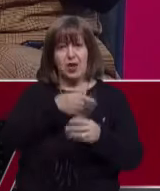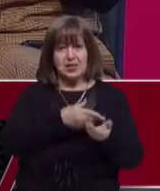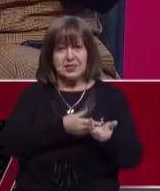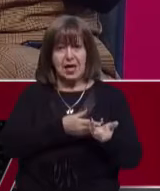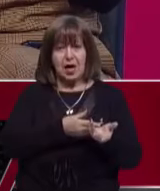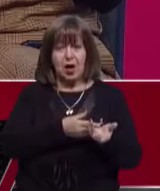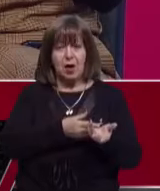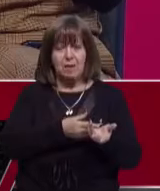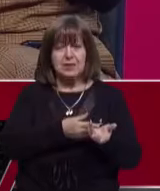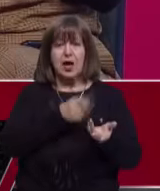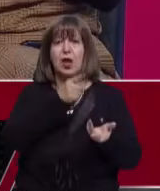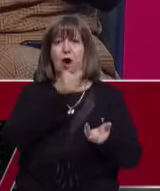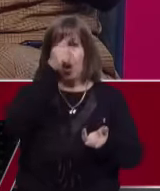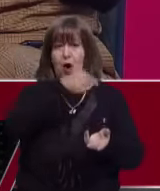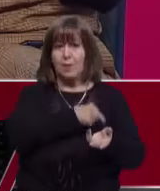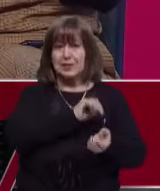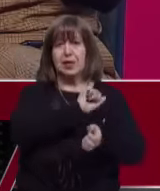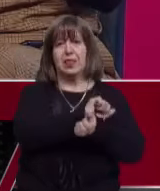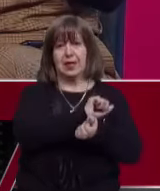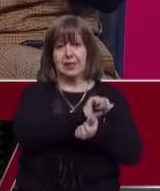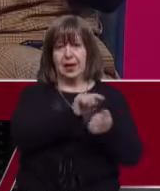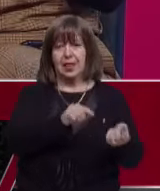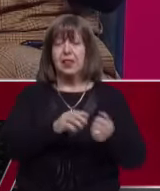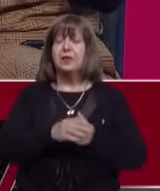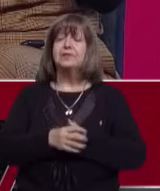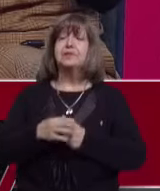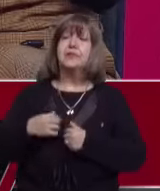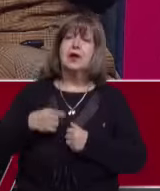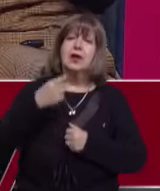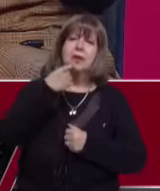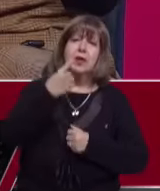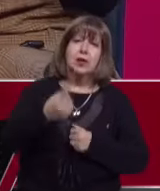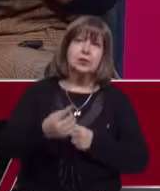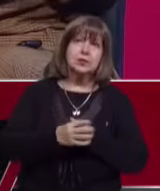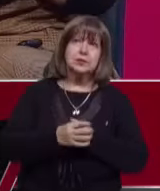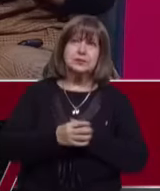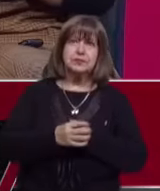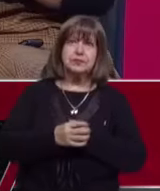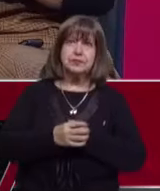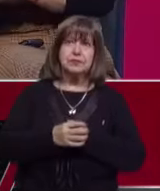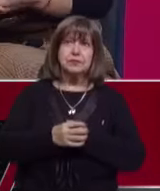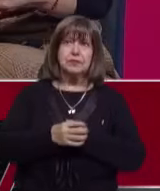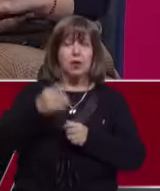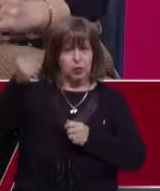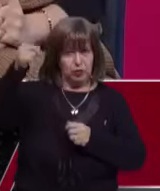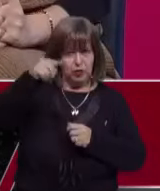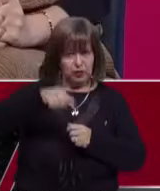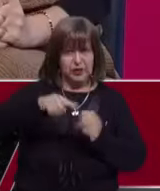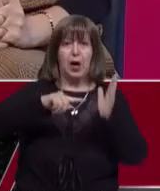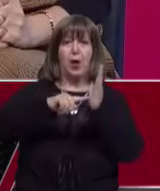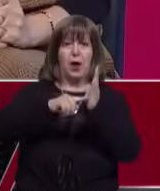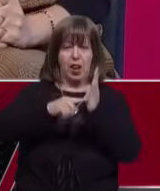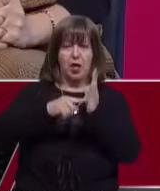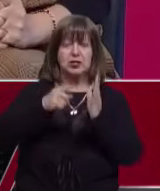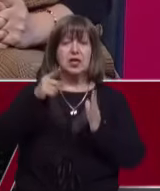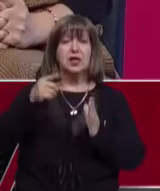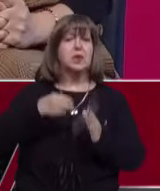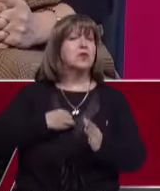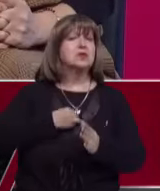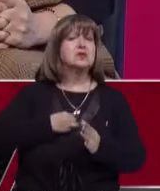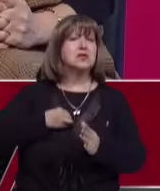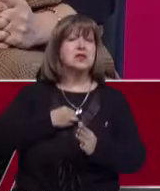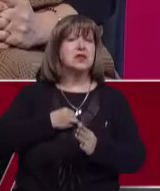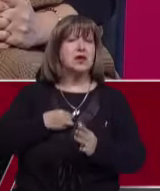qué cuál es tu percepción Con qué te quedas con Qué sensación te viniste de corrientes no amargo